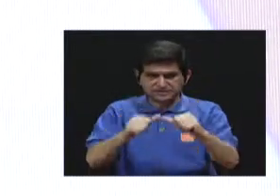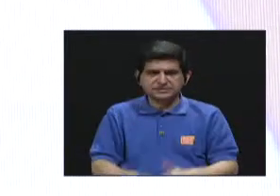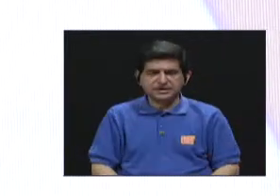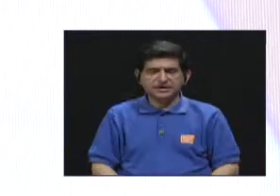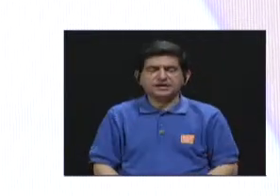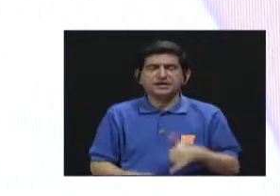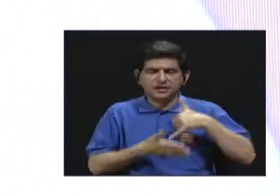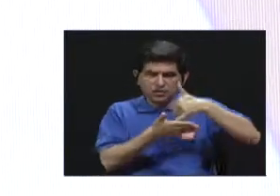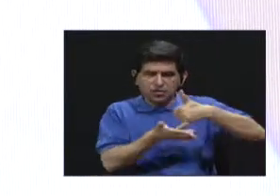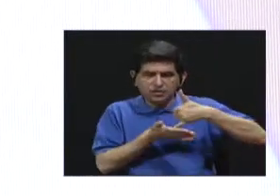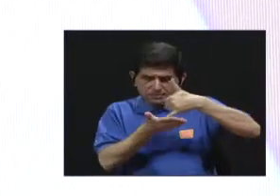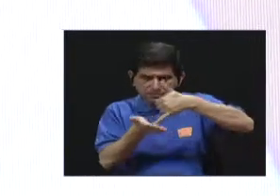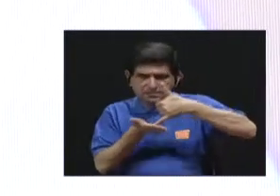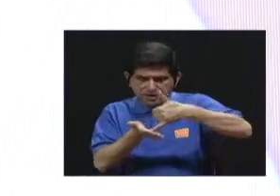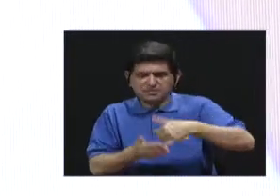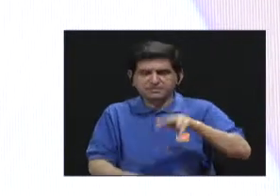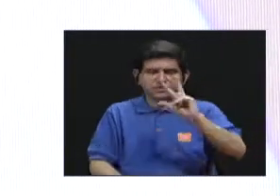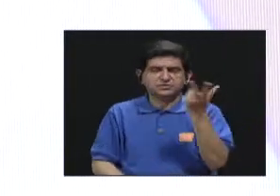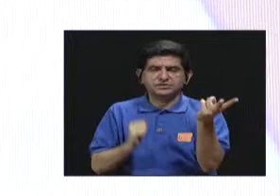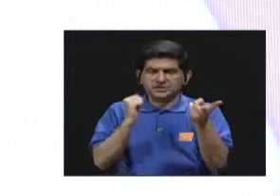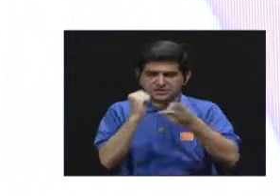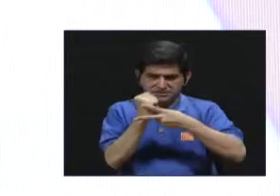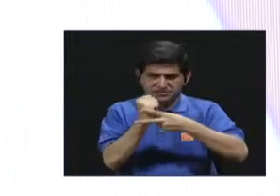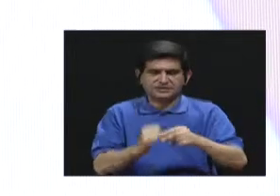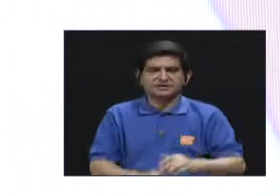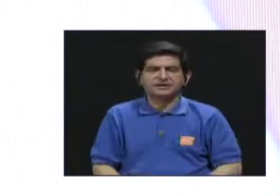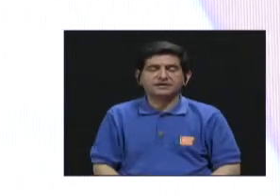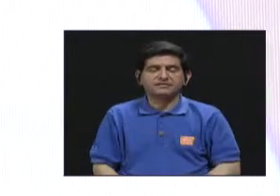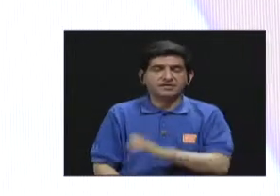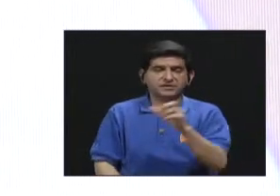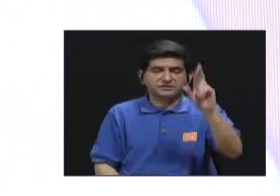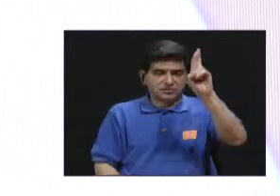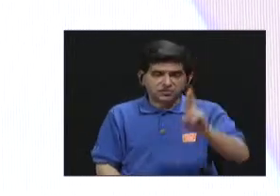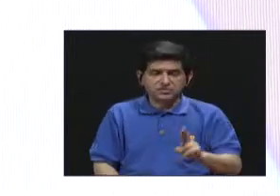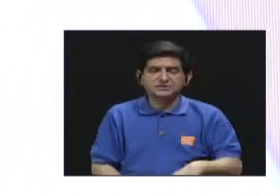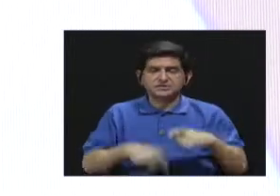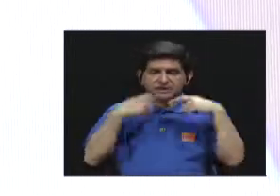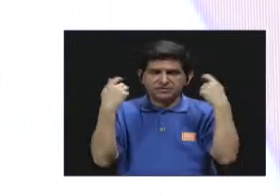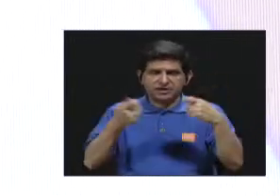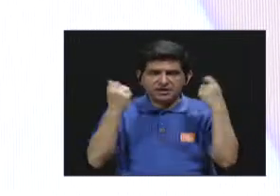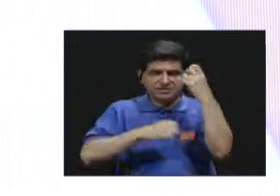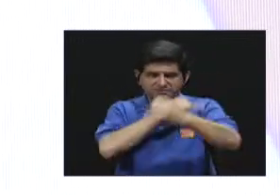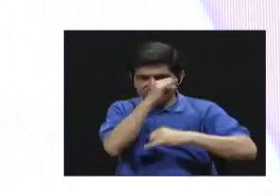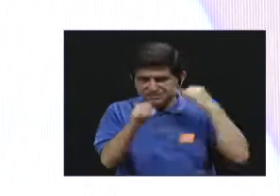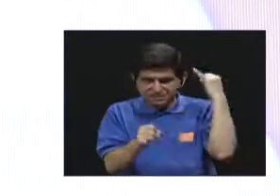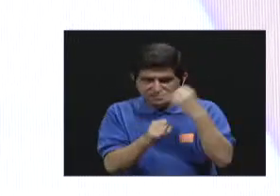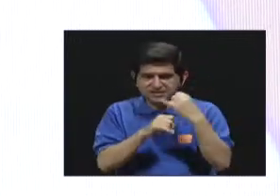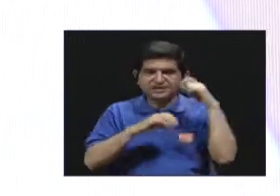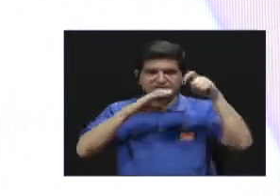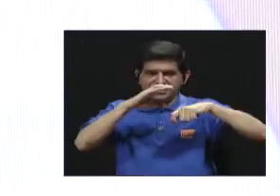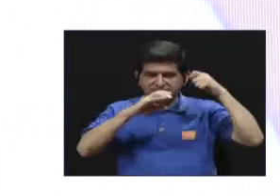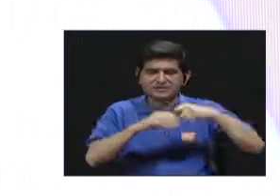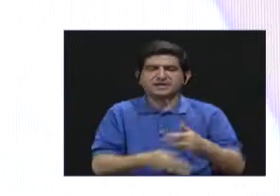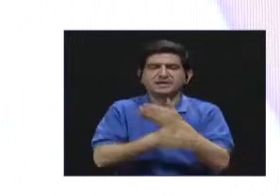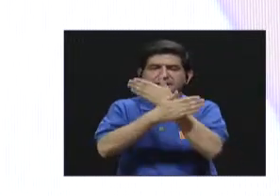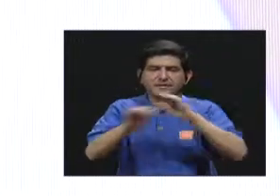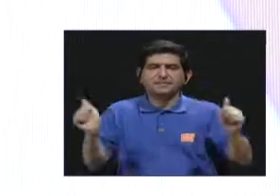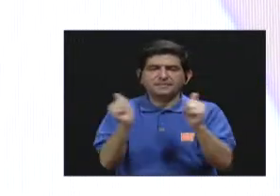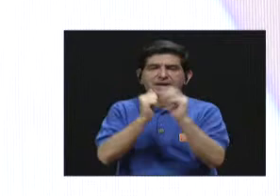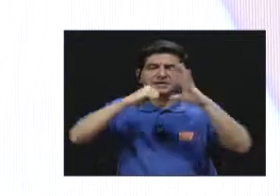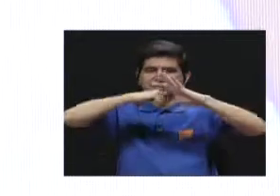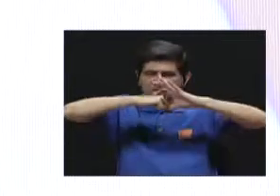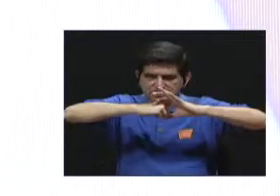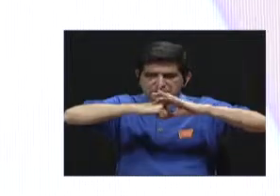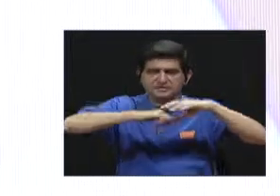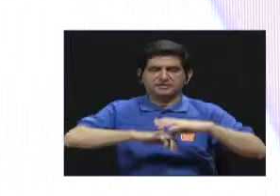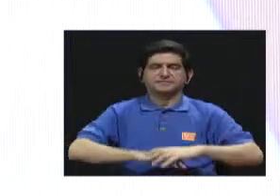con la entrega de premios de esta tercera edición de Costa Rica Festival Internacional de Cine Paz con la